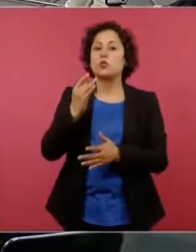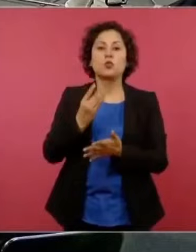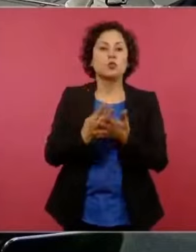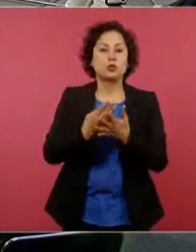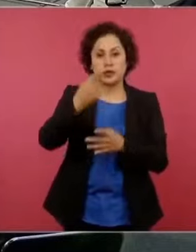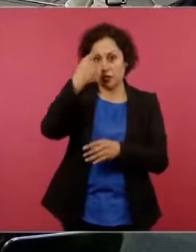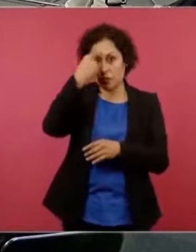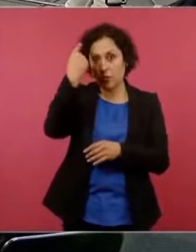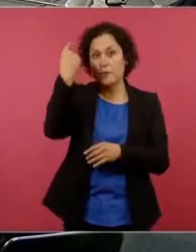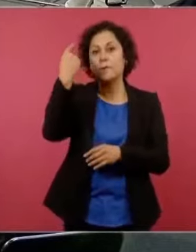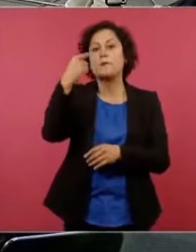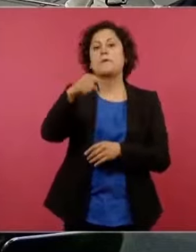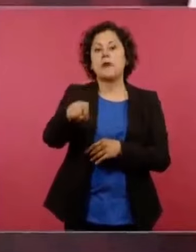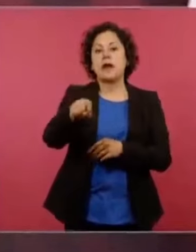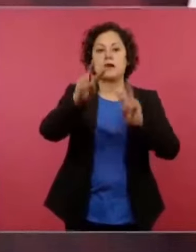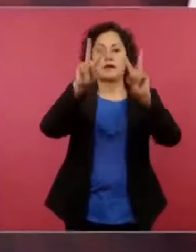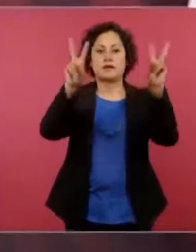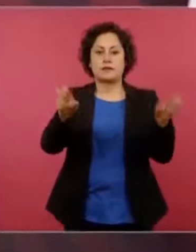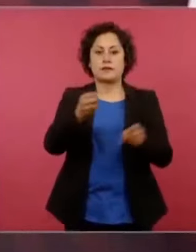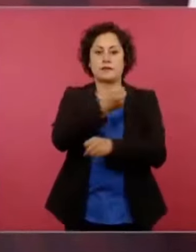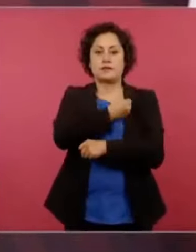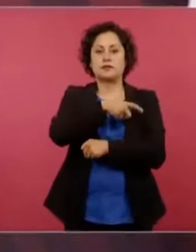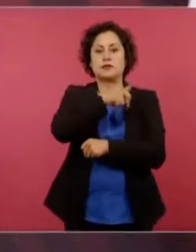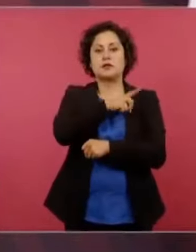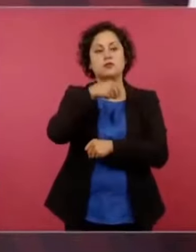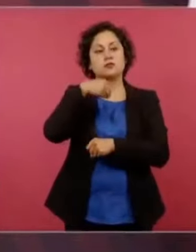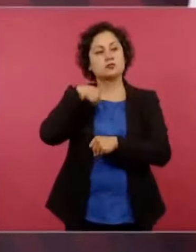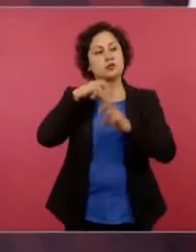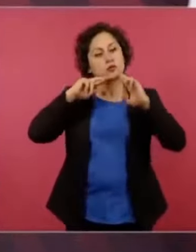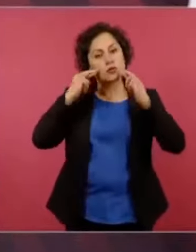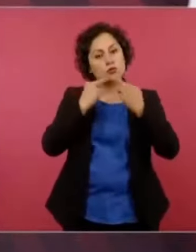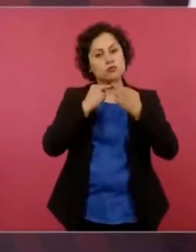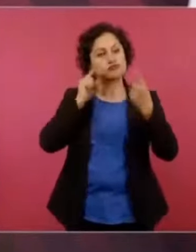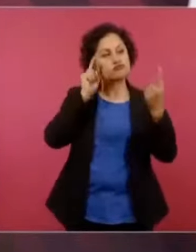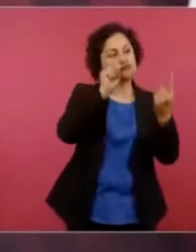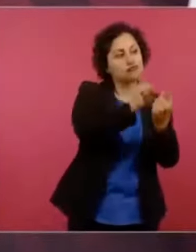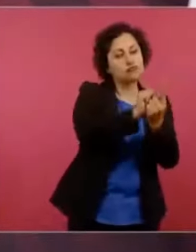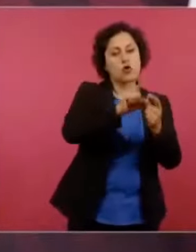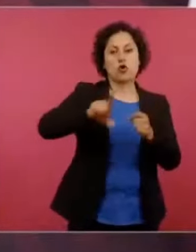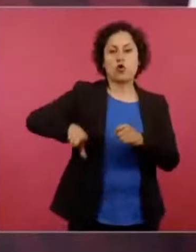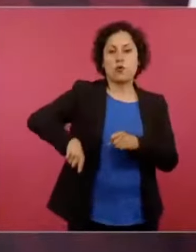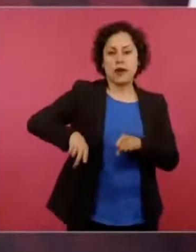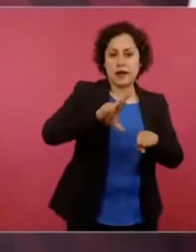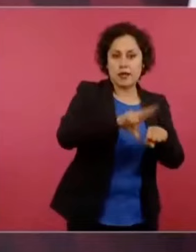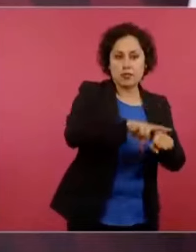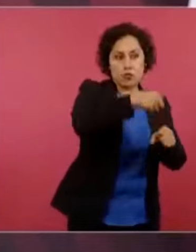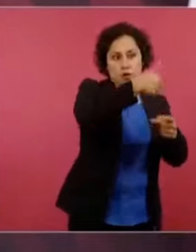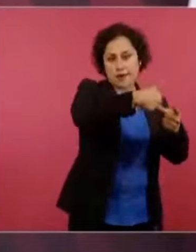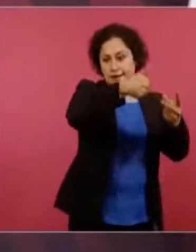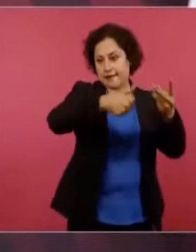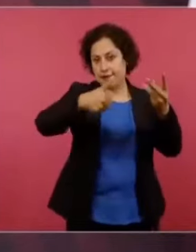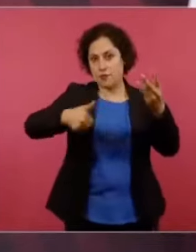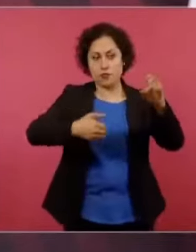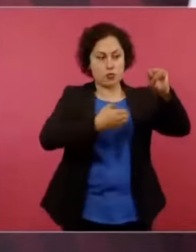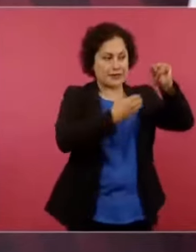revisar todo lo de salud con los gobernadores, gobernadoras, o sea, estado por estado.